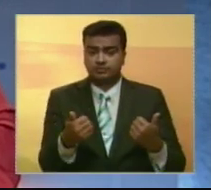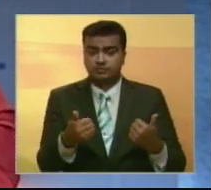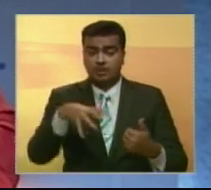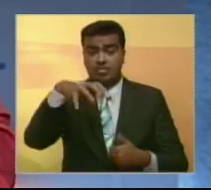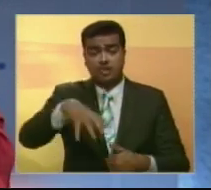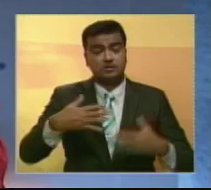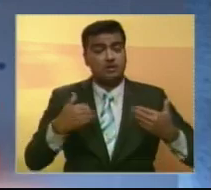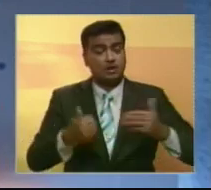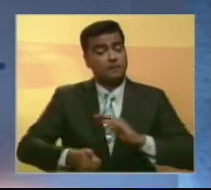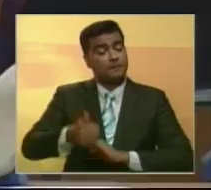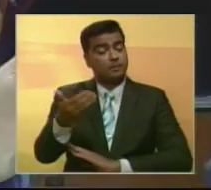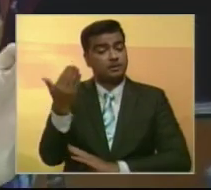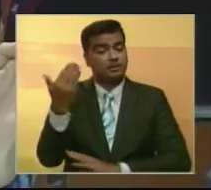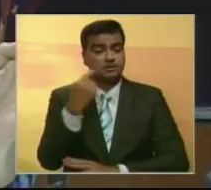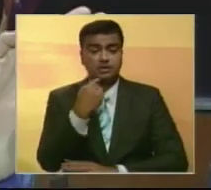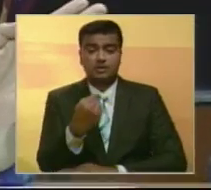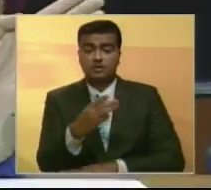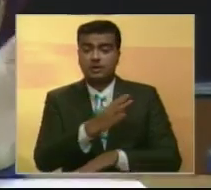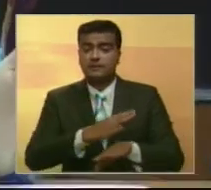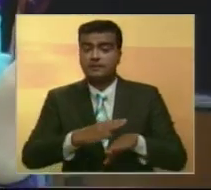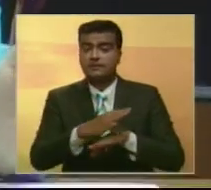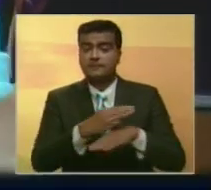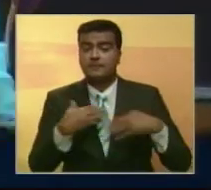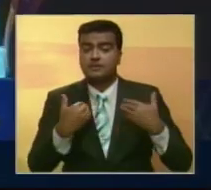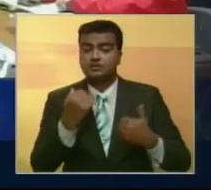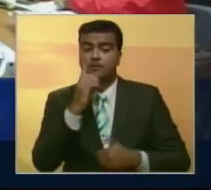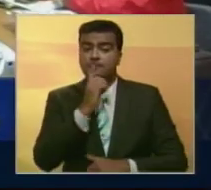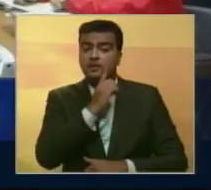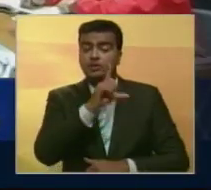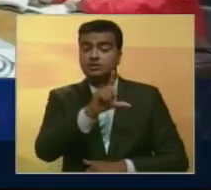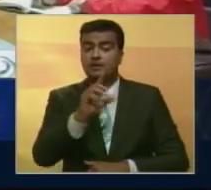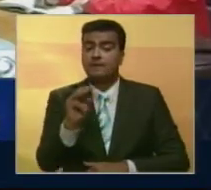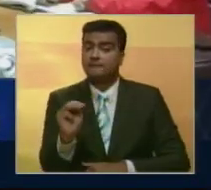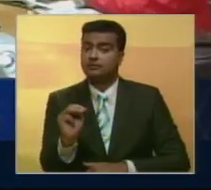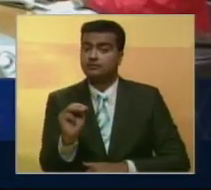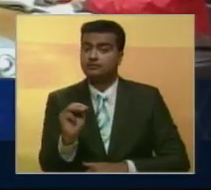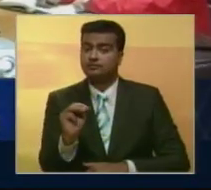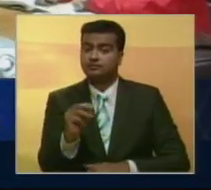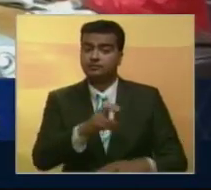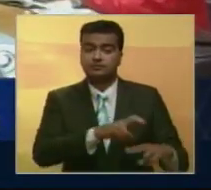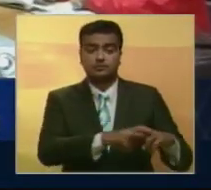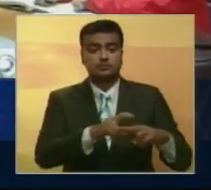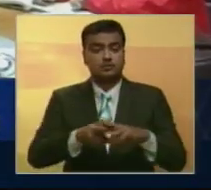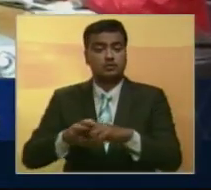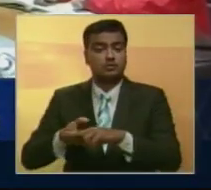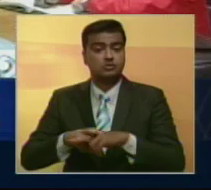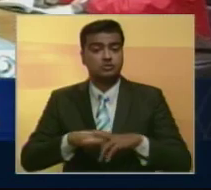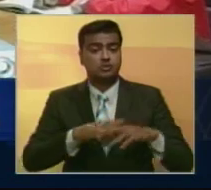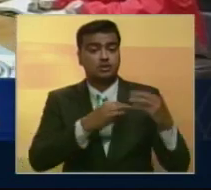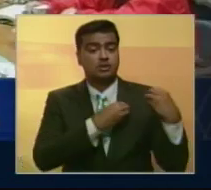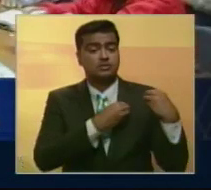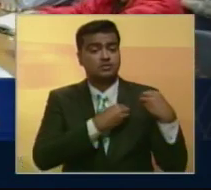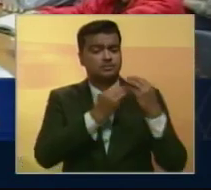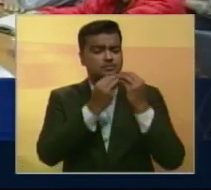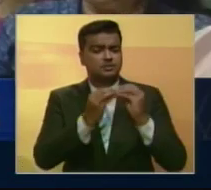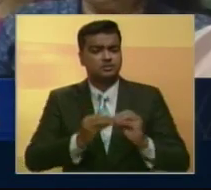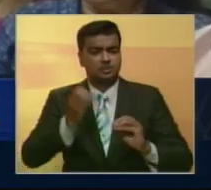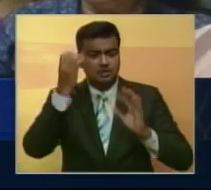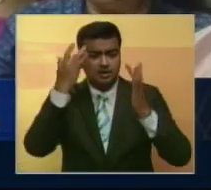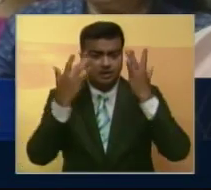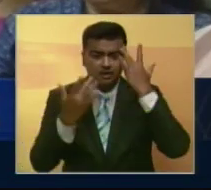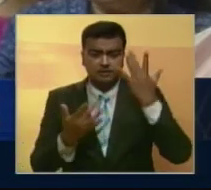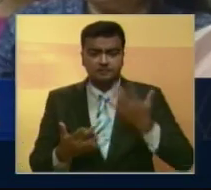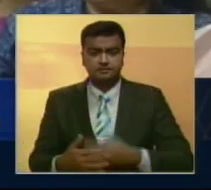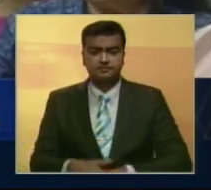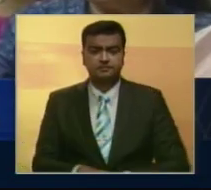Salud Regional. Así lo informó la ministra de Salud, Luisana Melo, quien se reunió con los directores regionales para afinar estrategias. En